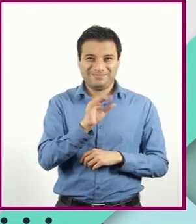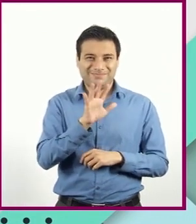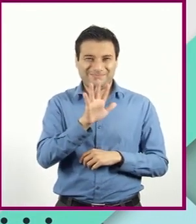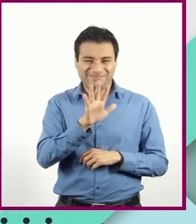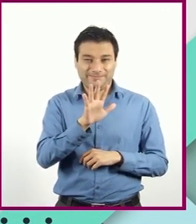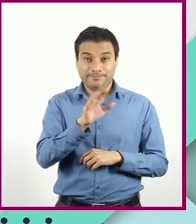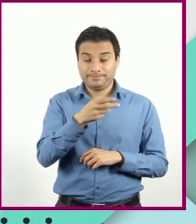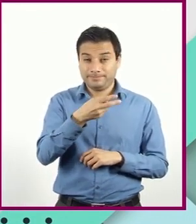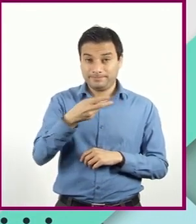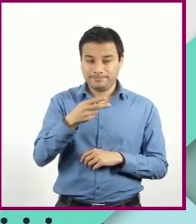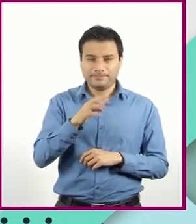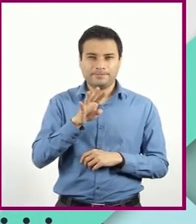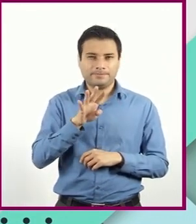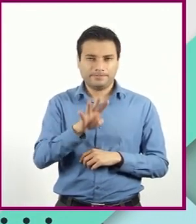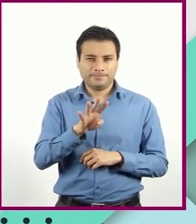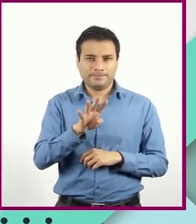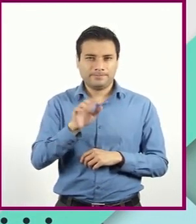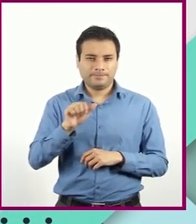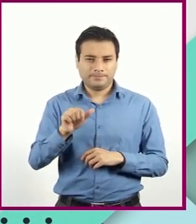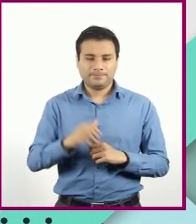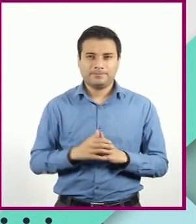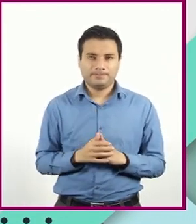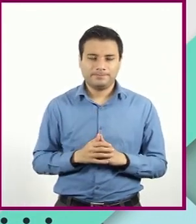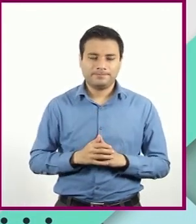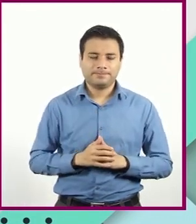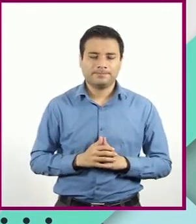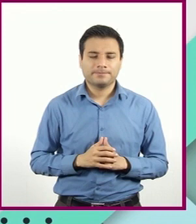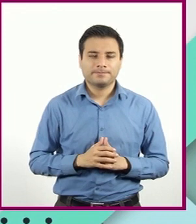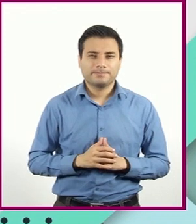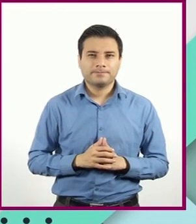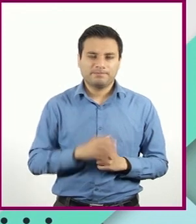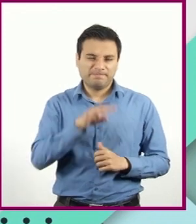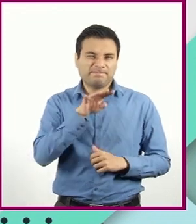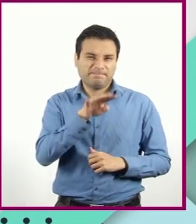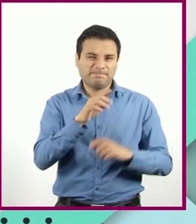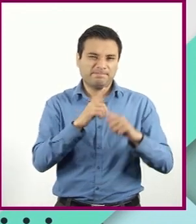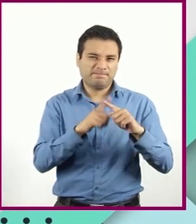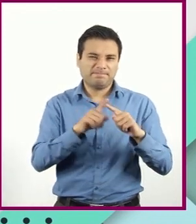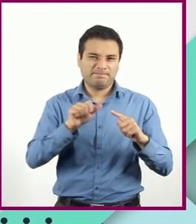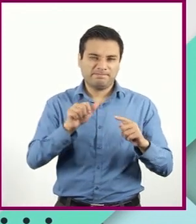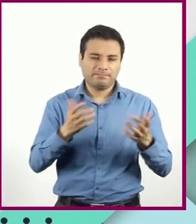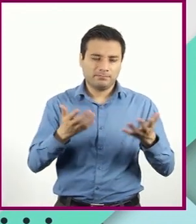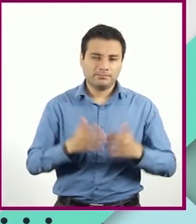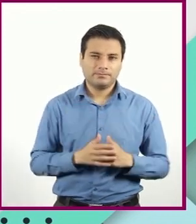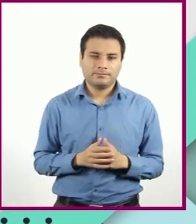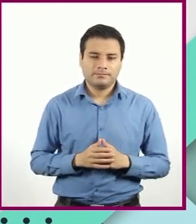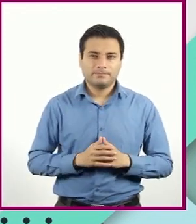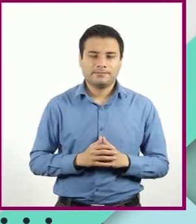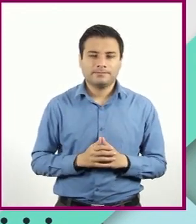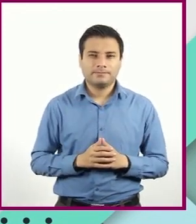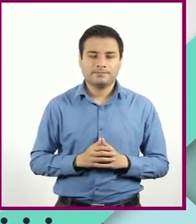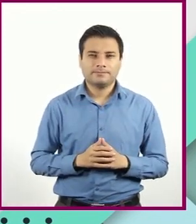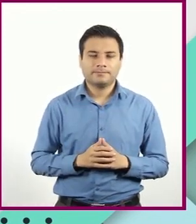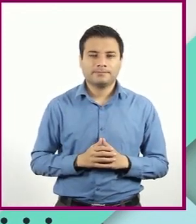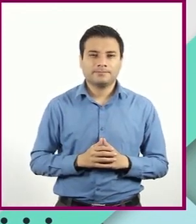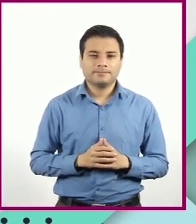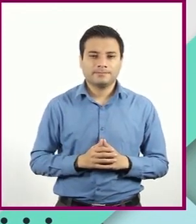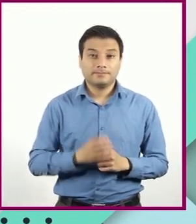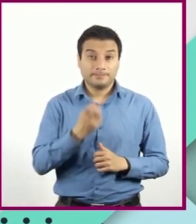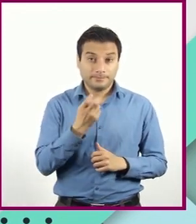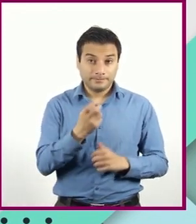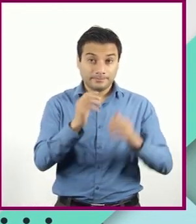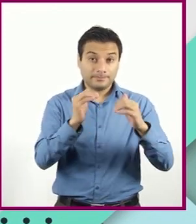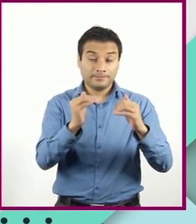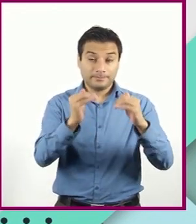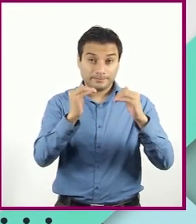285 es igual a 19 que multiplica a la incógnita A, o 19A, y es equivalente